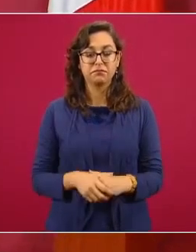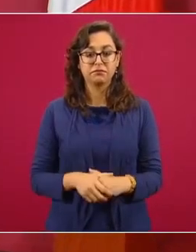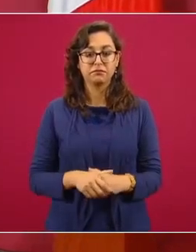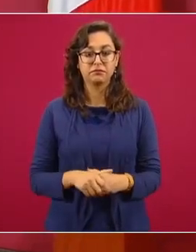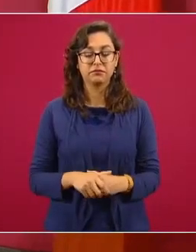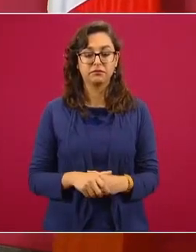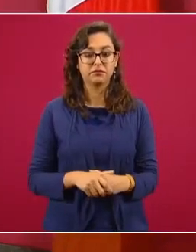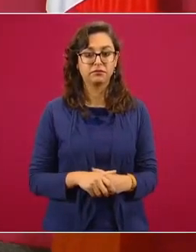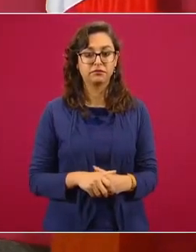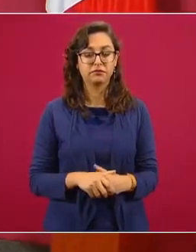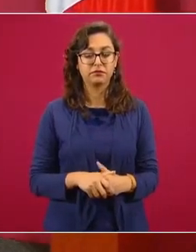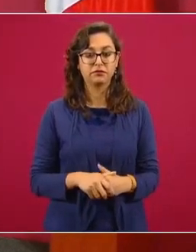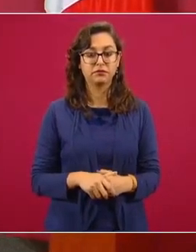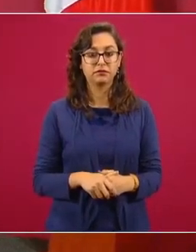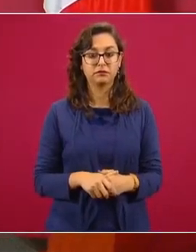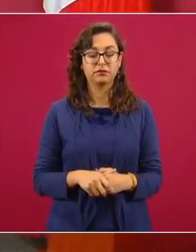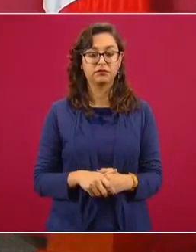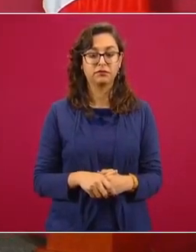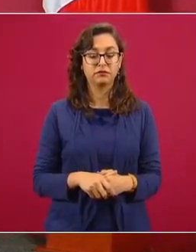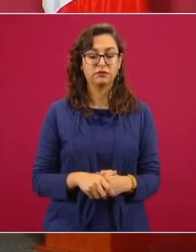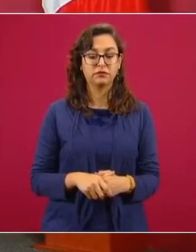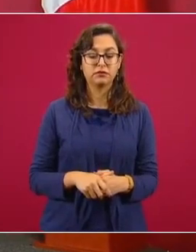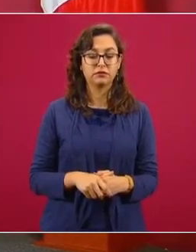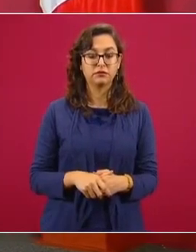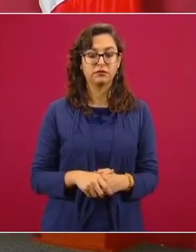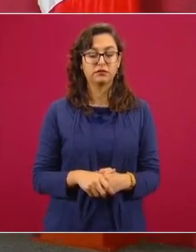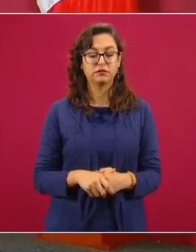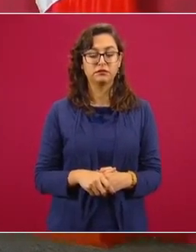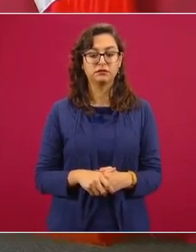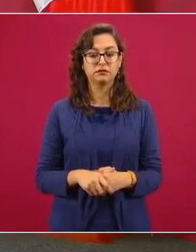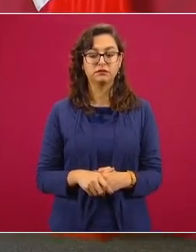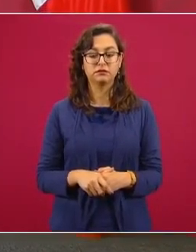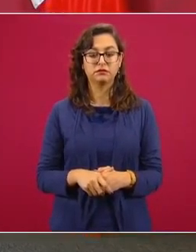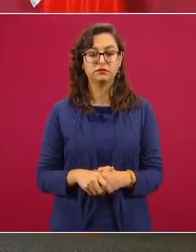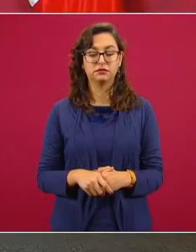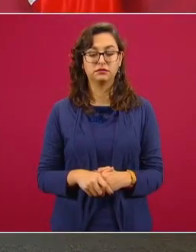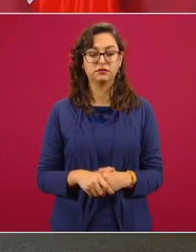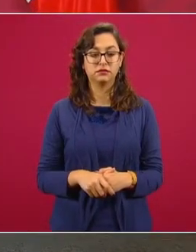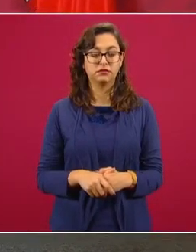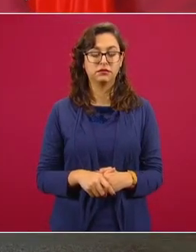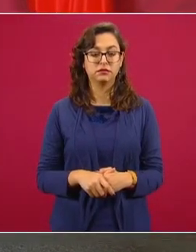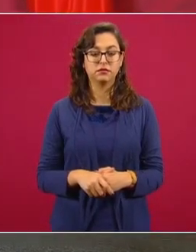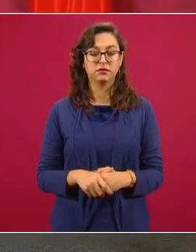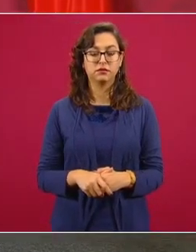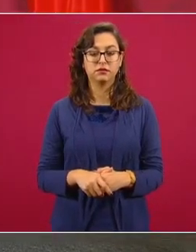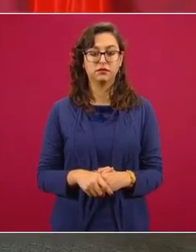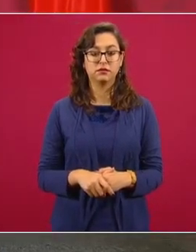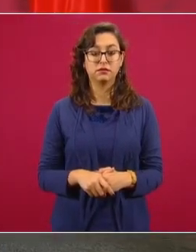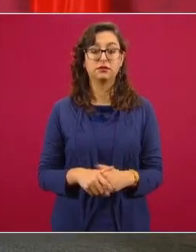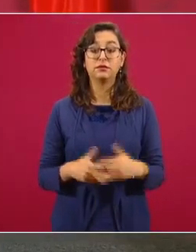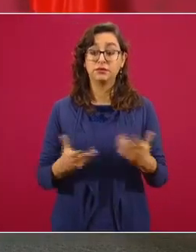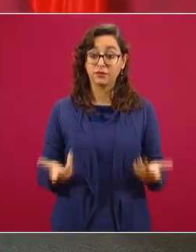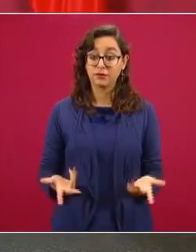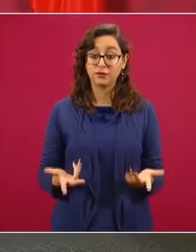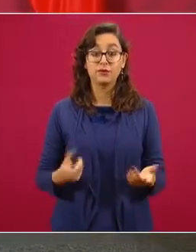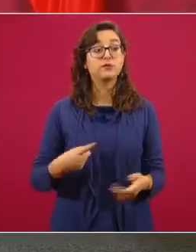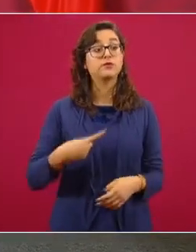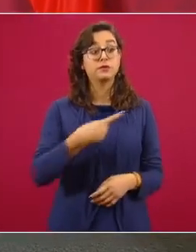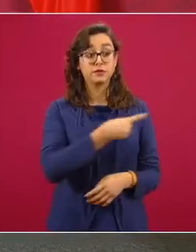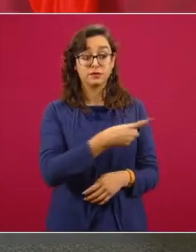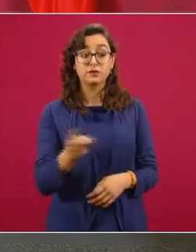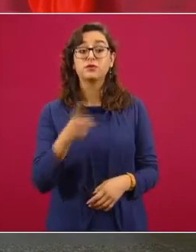Y una vez que ya se entienda de que son otros tiempos,